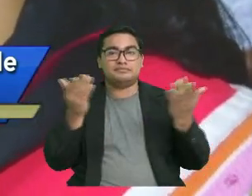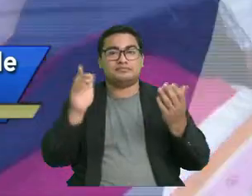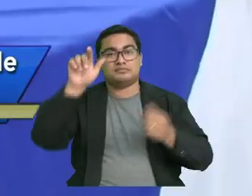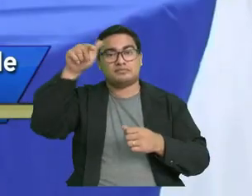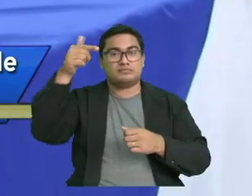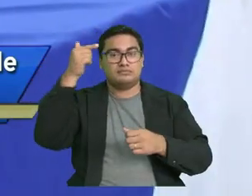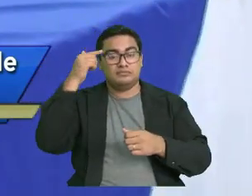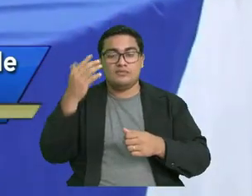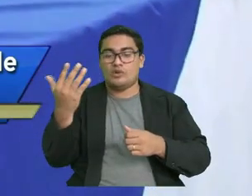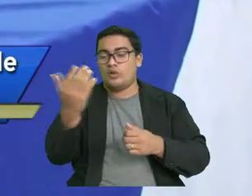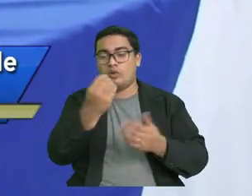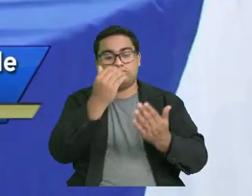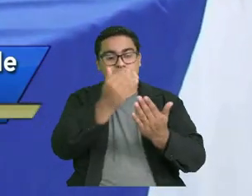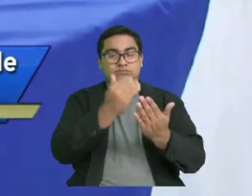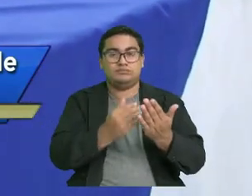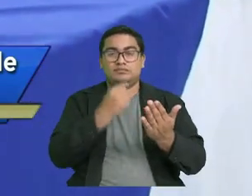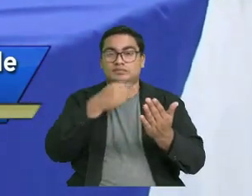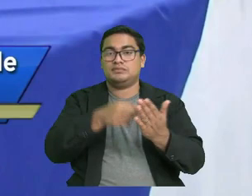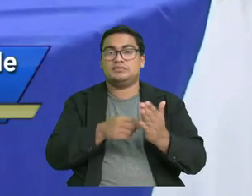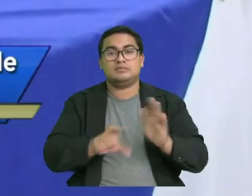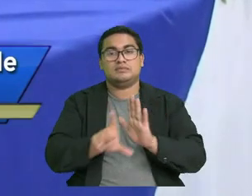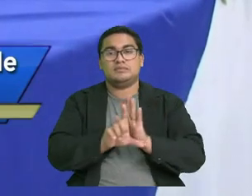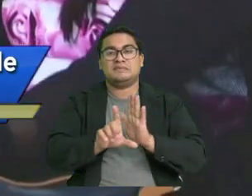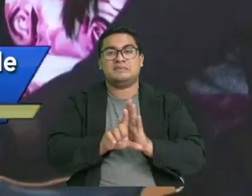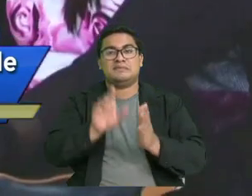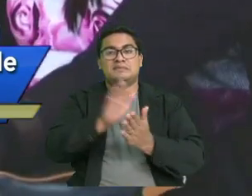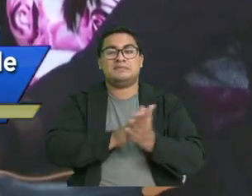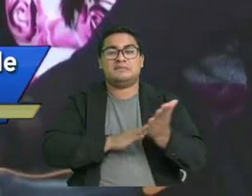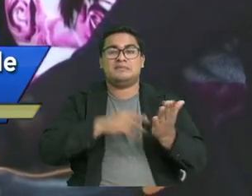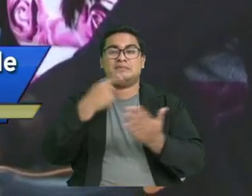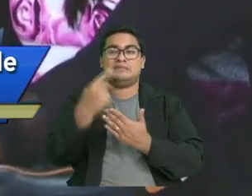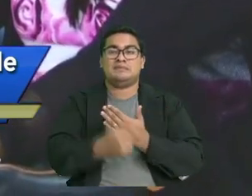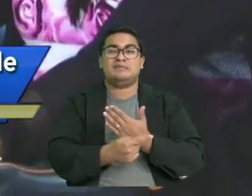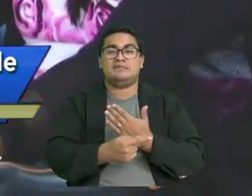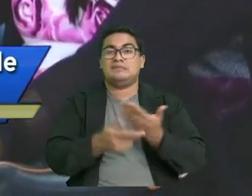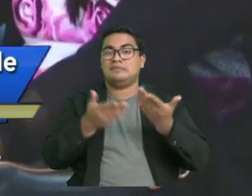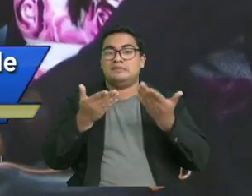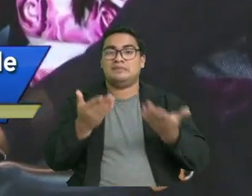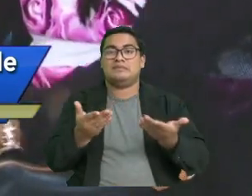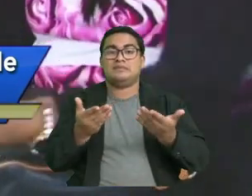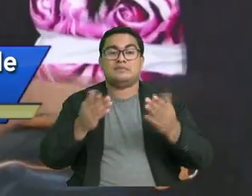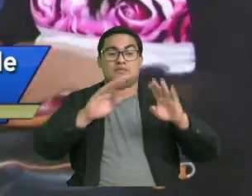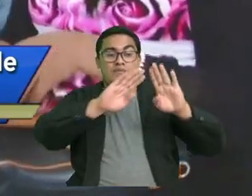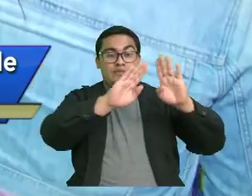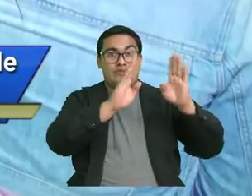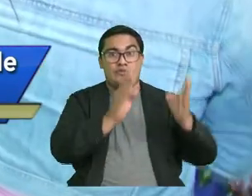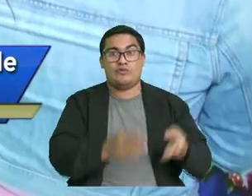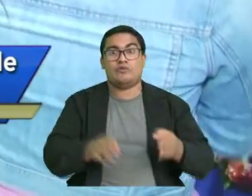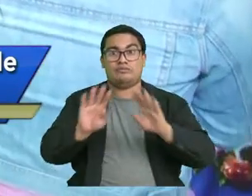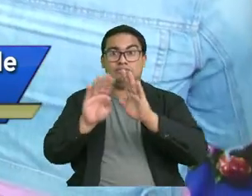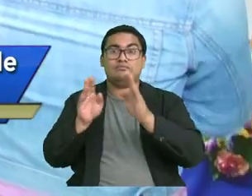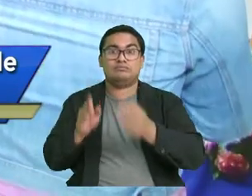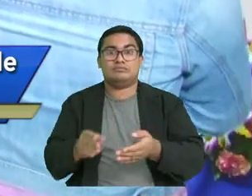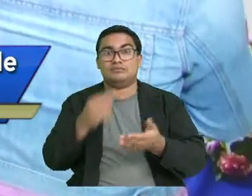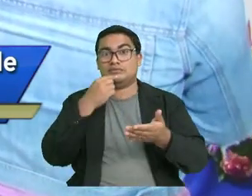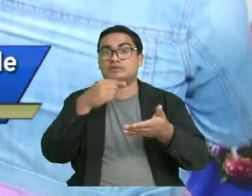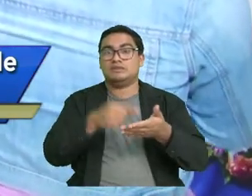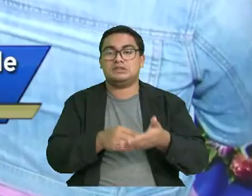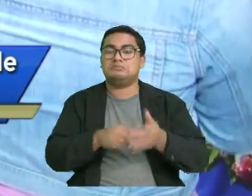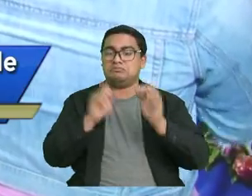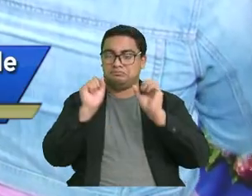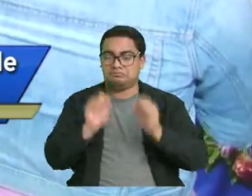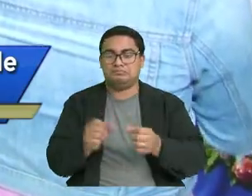eso lo convirtió en leyes, programas. Entonces nosotros nos encontramos a las mujeres accediendo a la